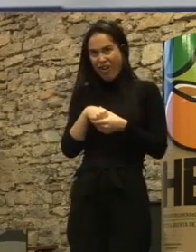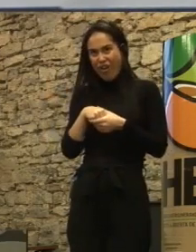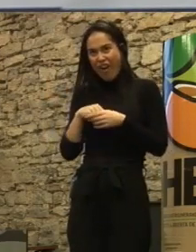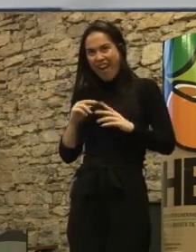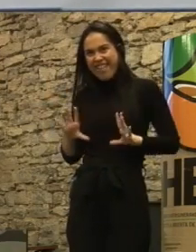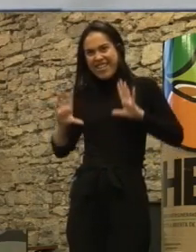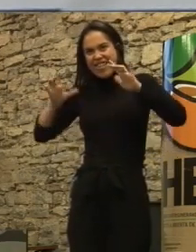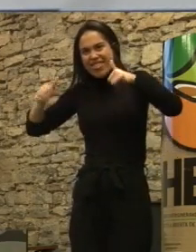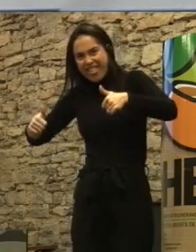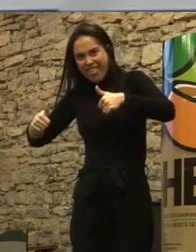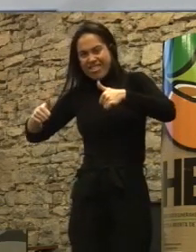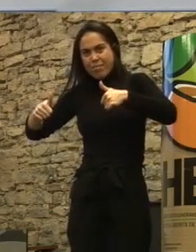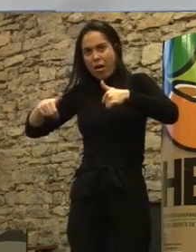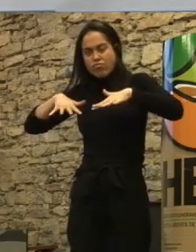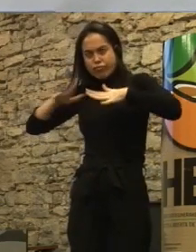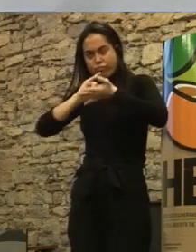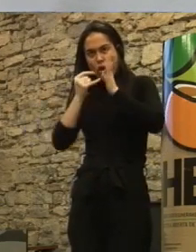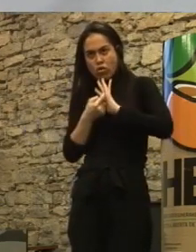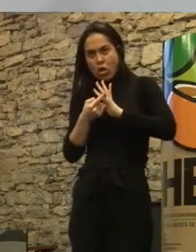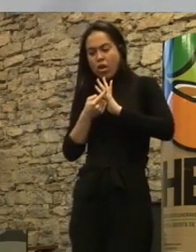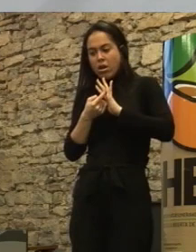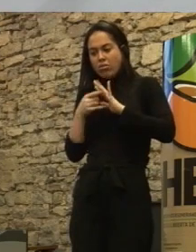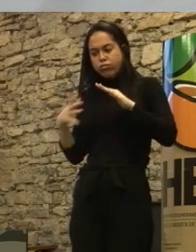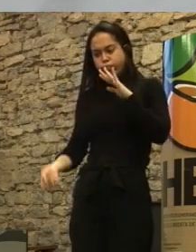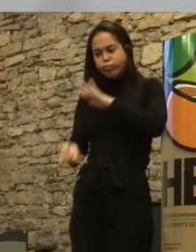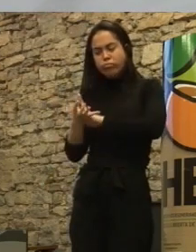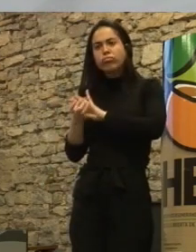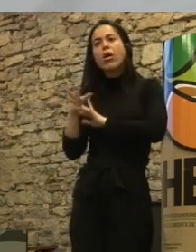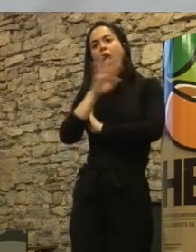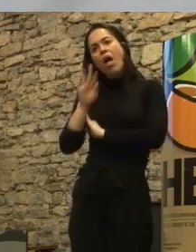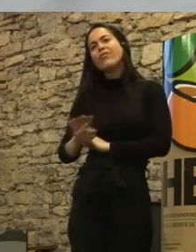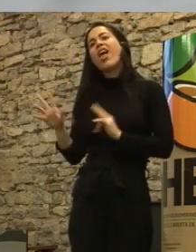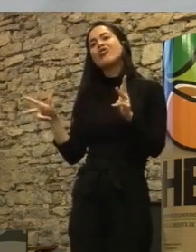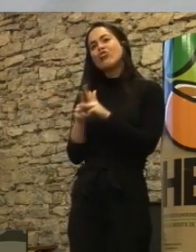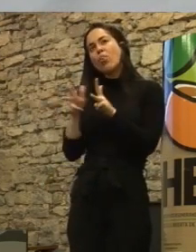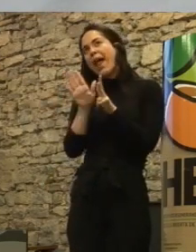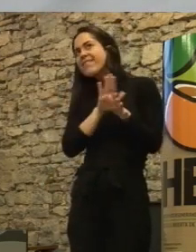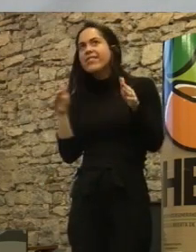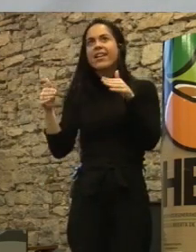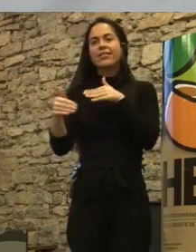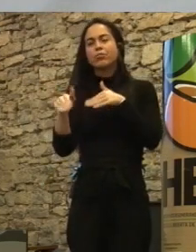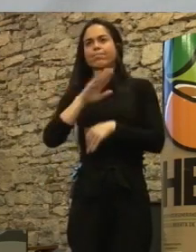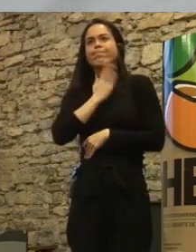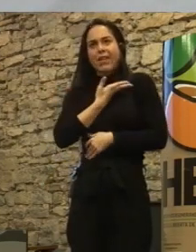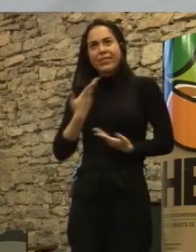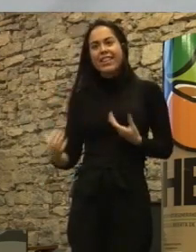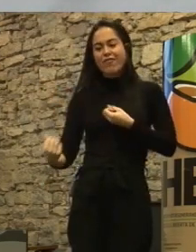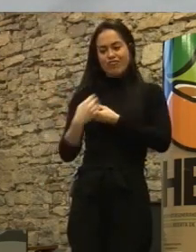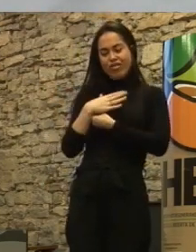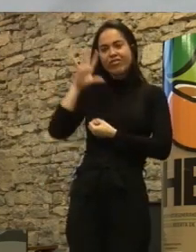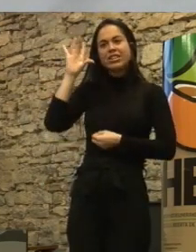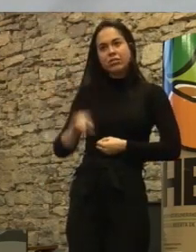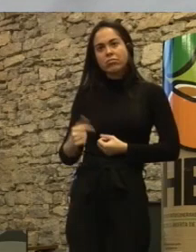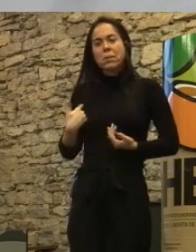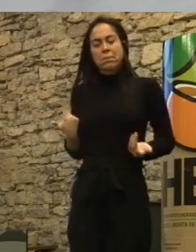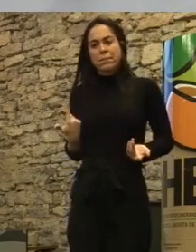un impacto social indirecto. Por tanto, nosotros visibilizamos y yo me ocupo. Yo les